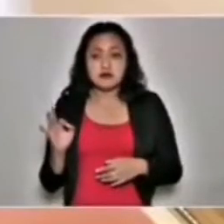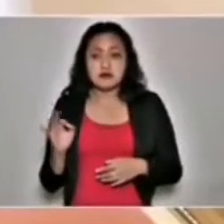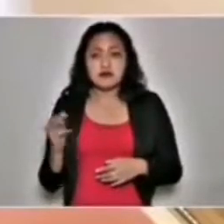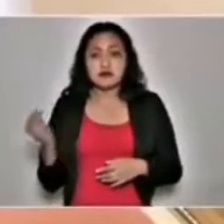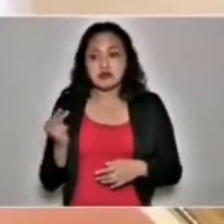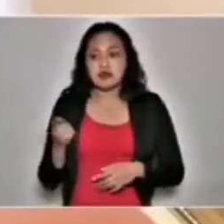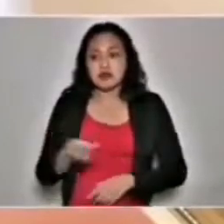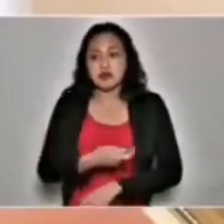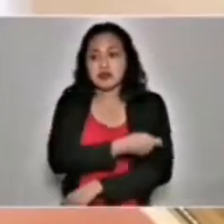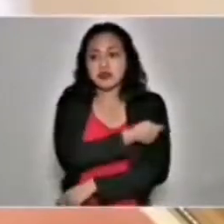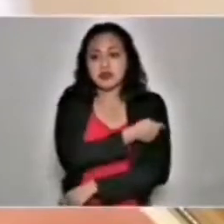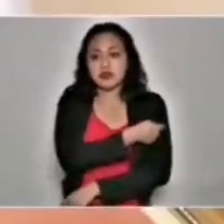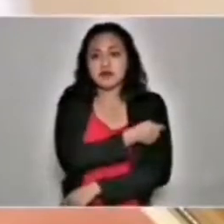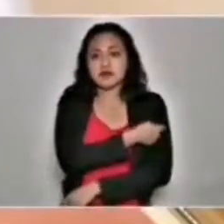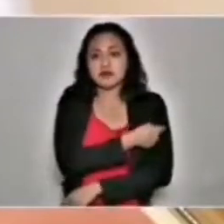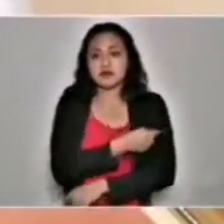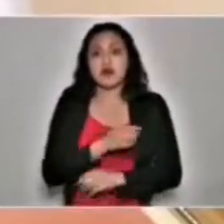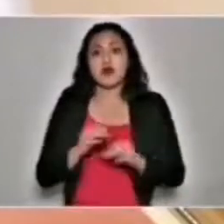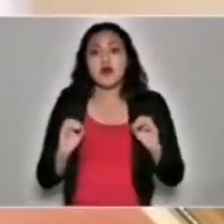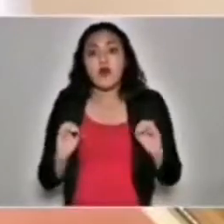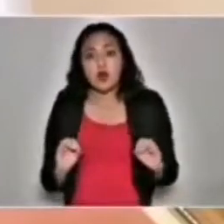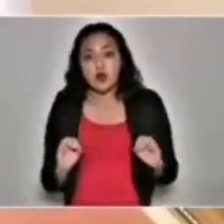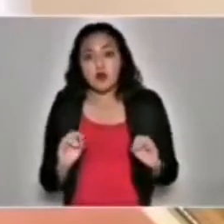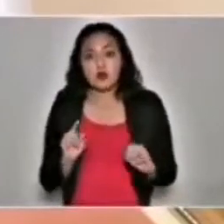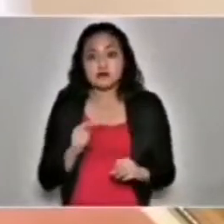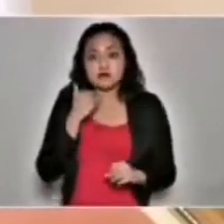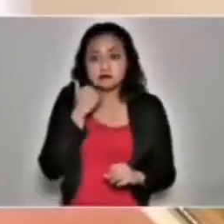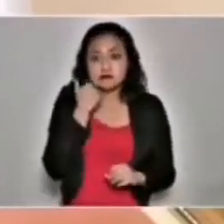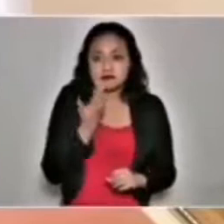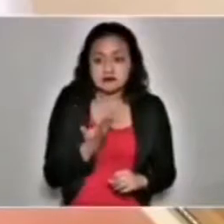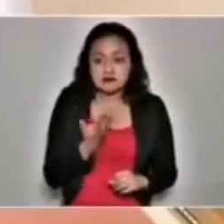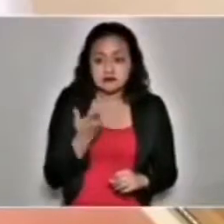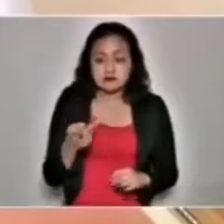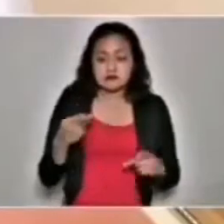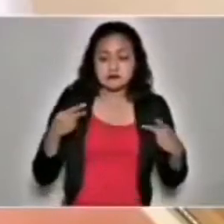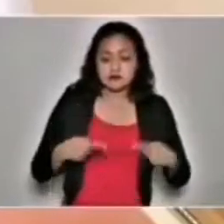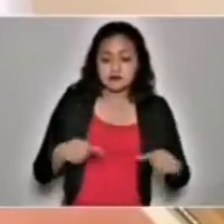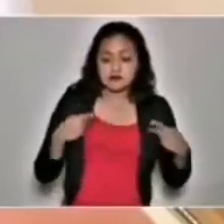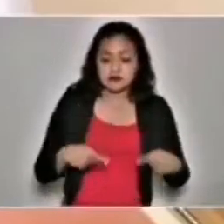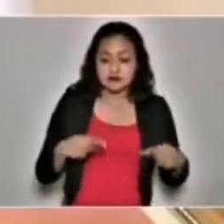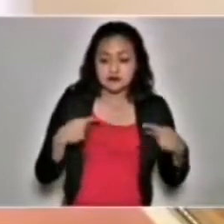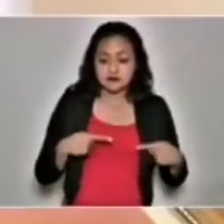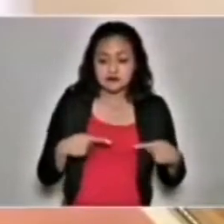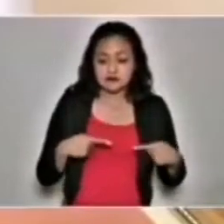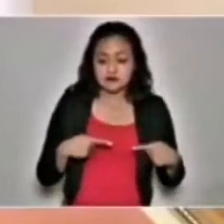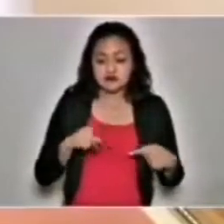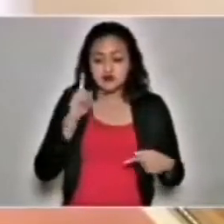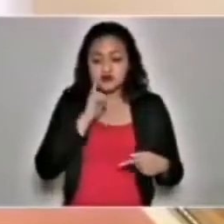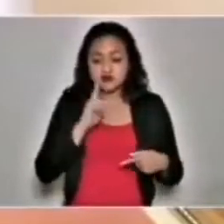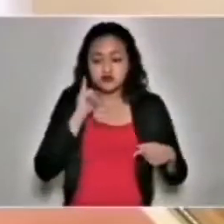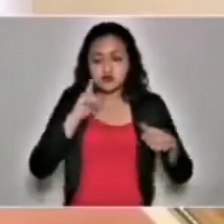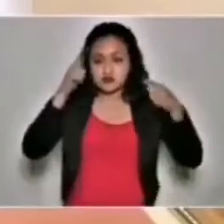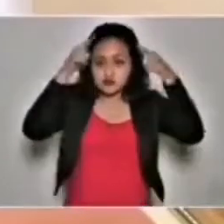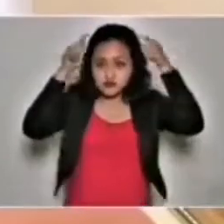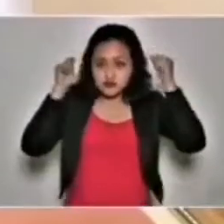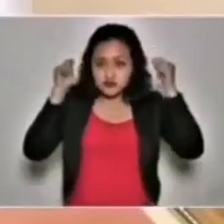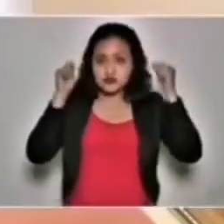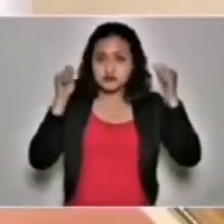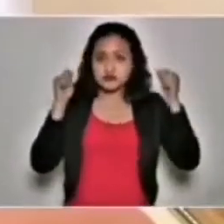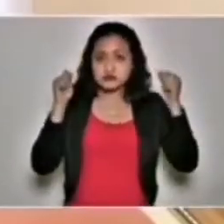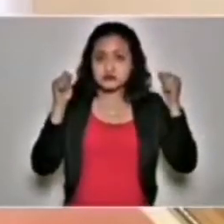intentando vacunar, o que si quería la persona esta, la enfermera,